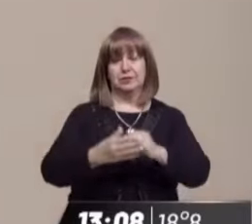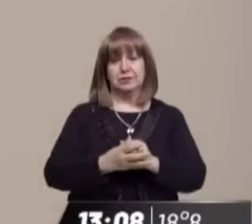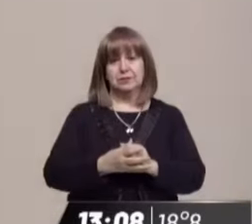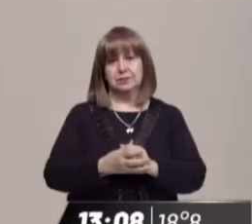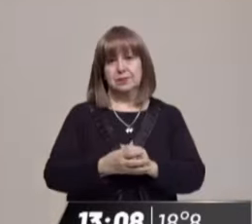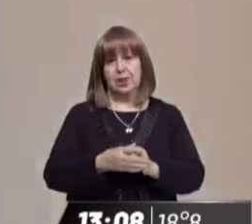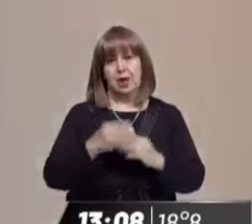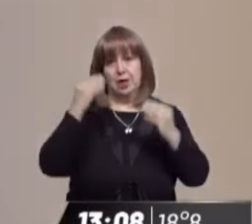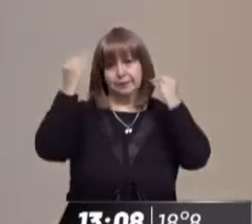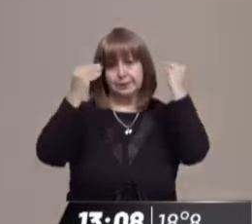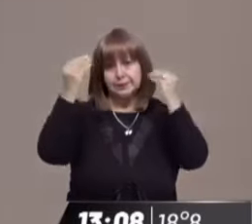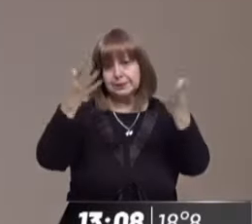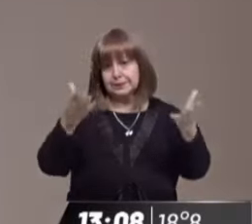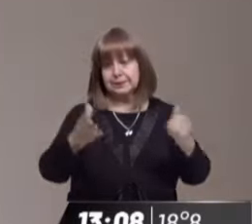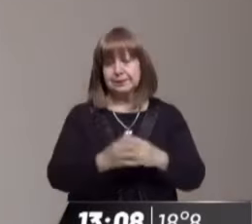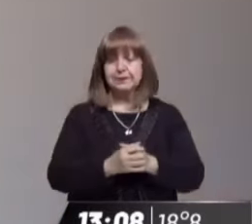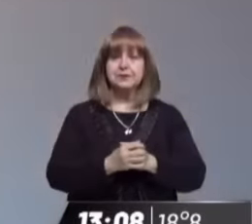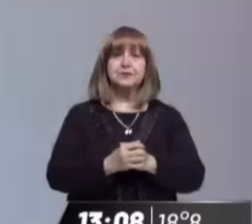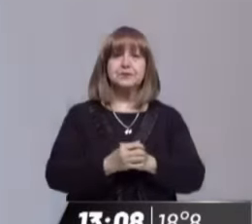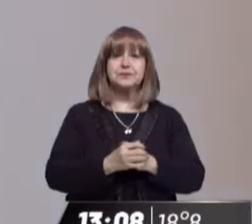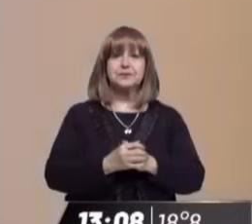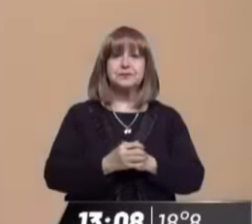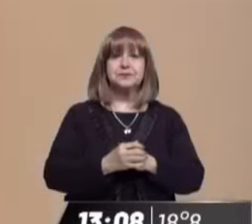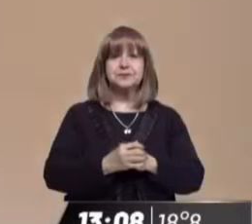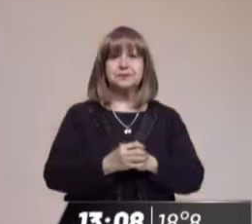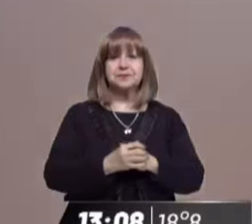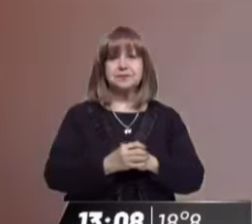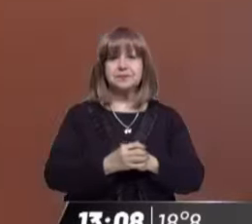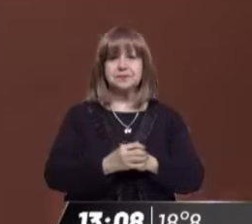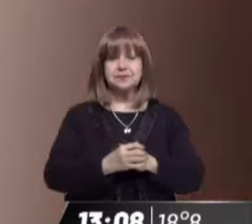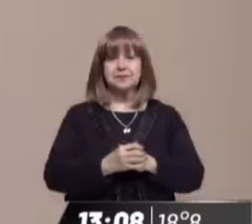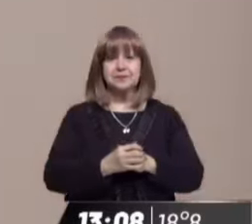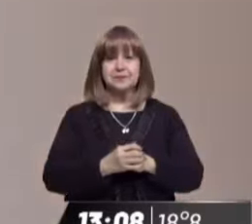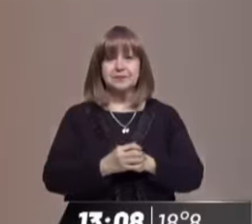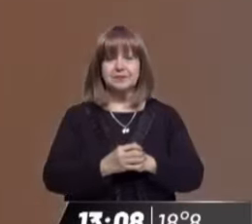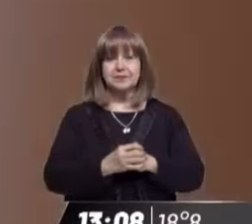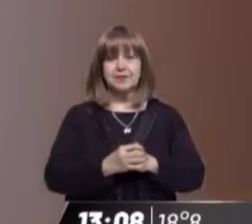Bueno.